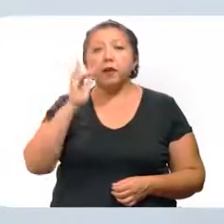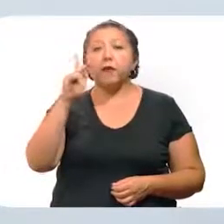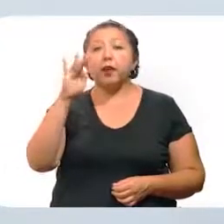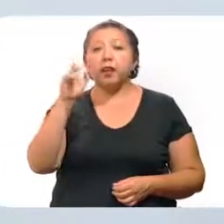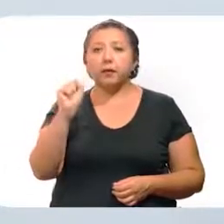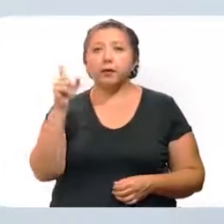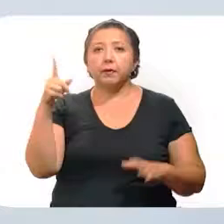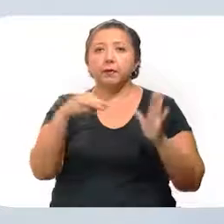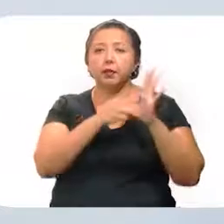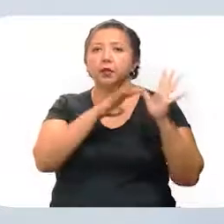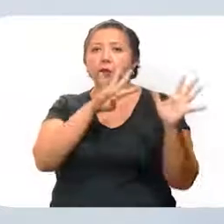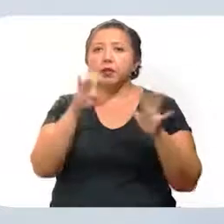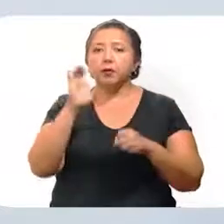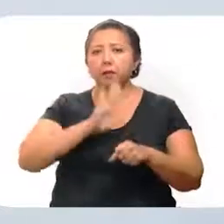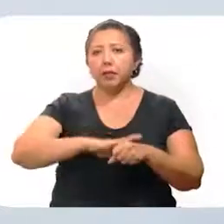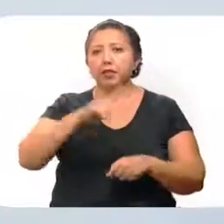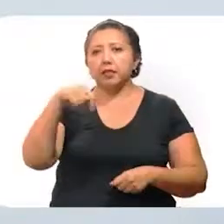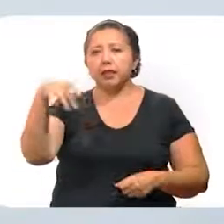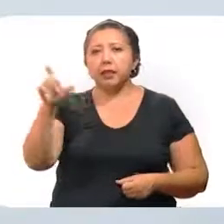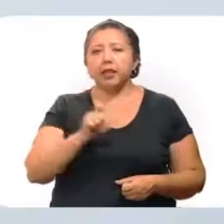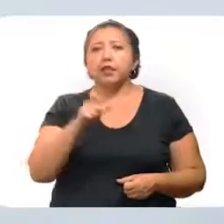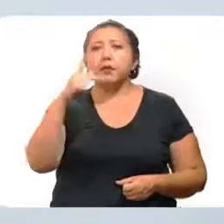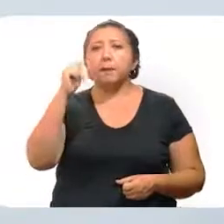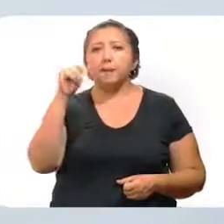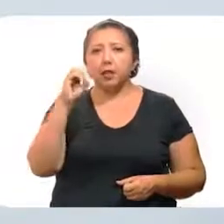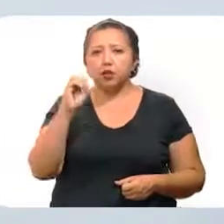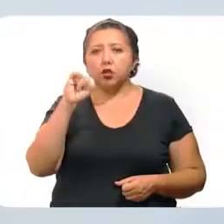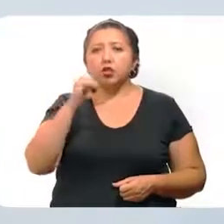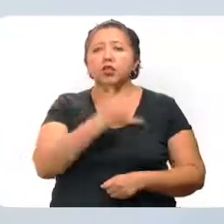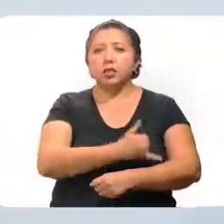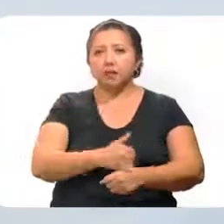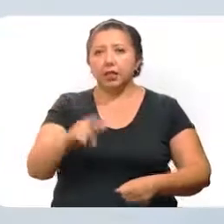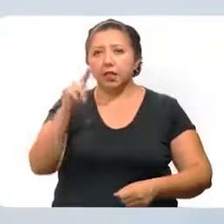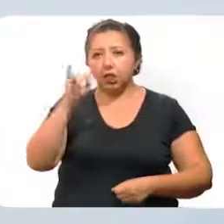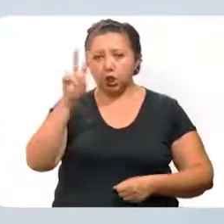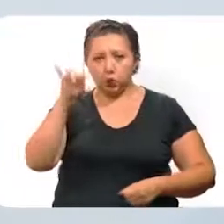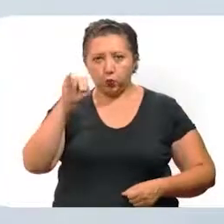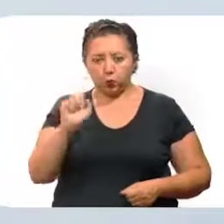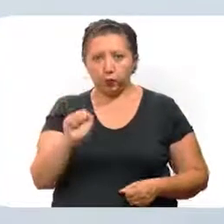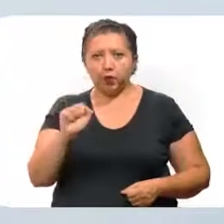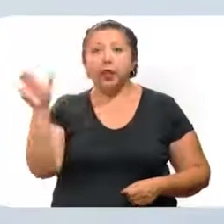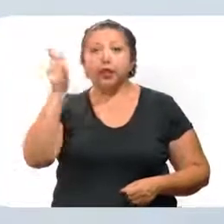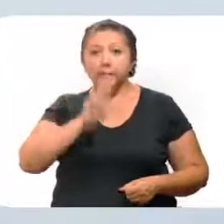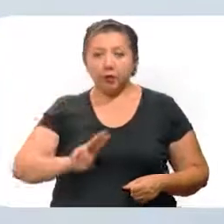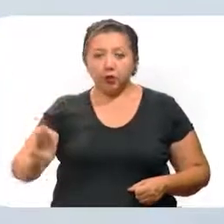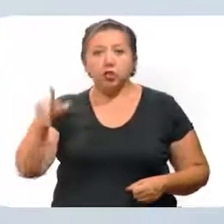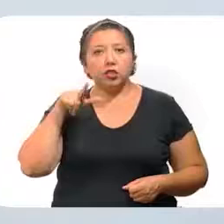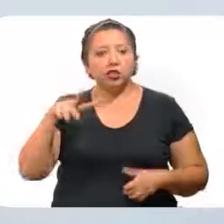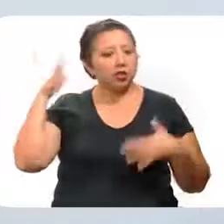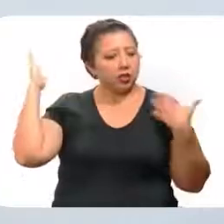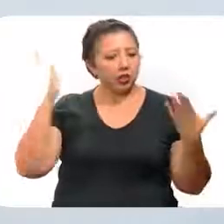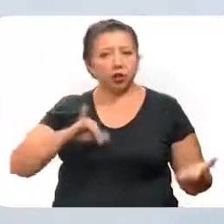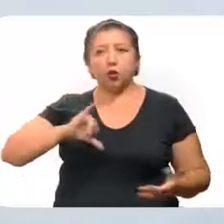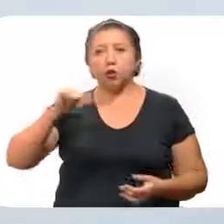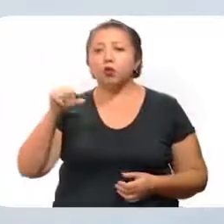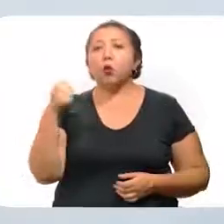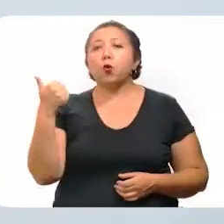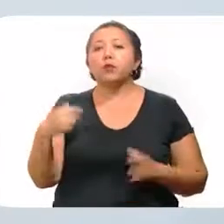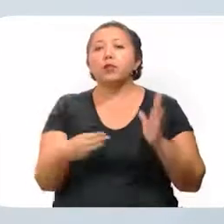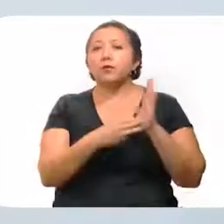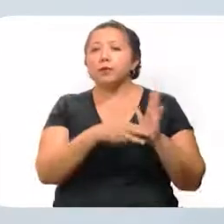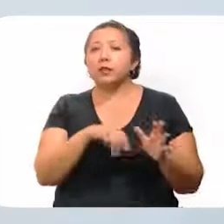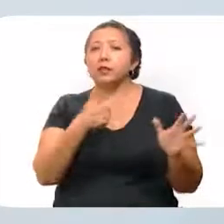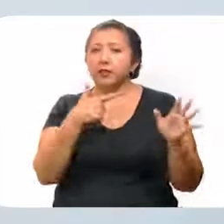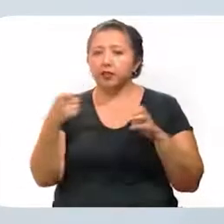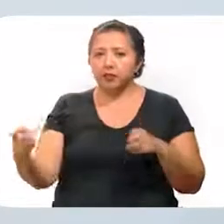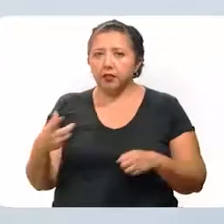y 1.950 más para Tecash, Peto, Izamal y Tinum. El miércoles 17 llegaron otras 11.700